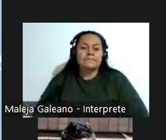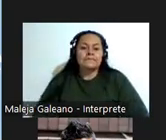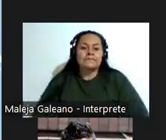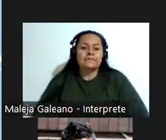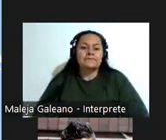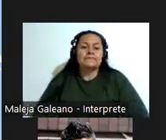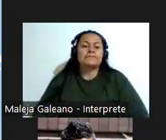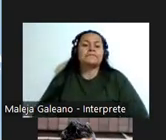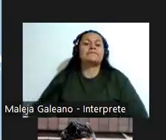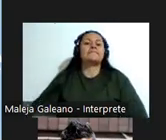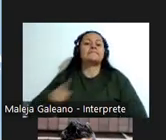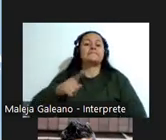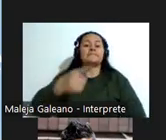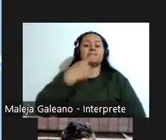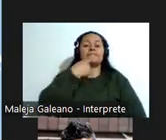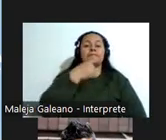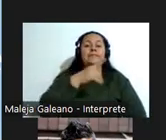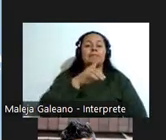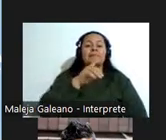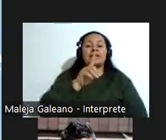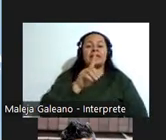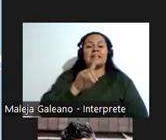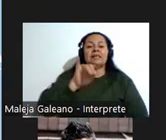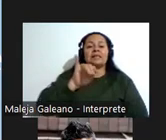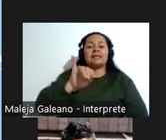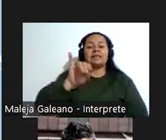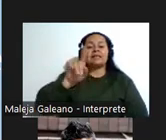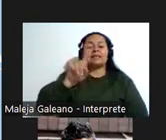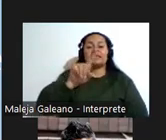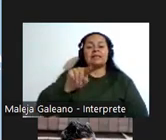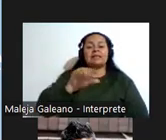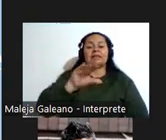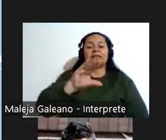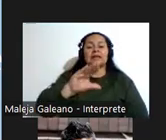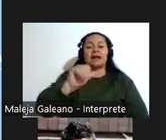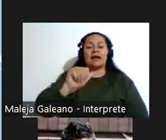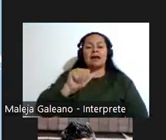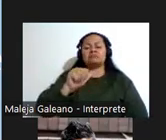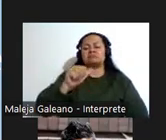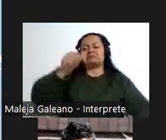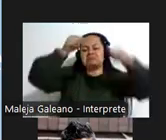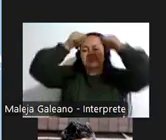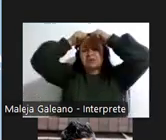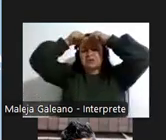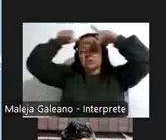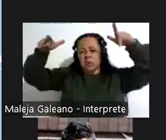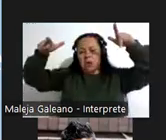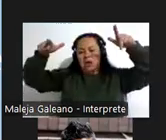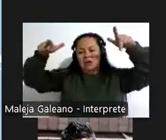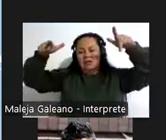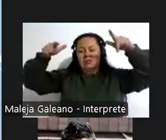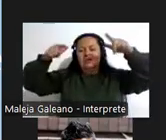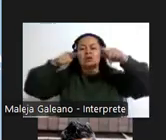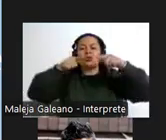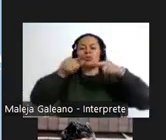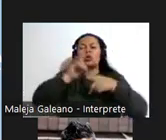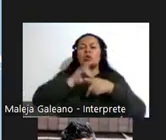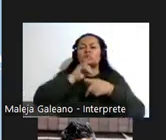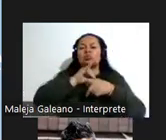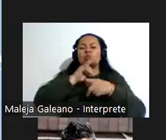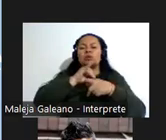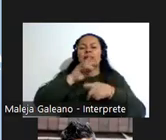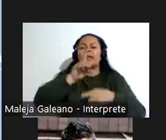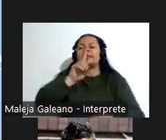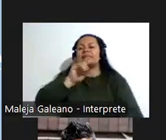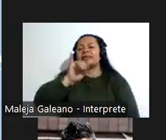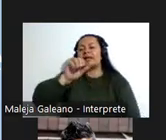Entonces, el goce de lo disca es solo un lenguaje performativo que usa Diana Vite sobre un